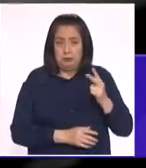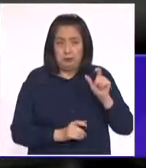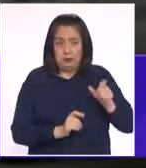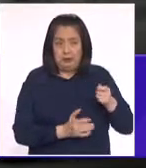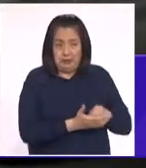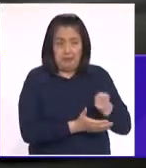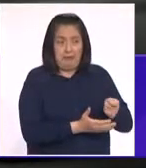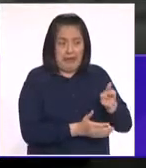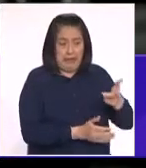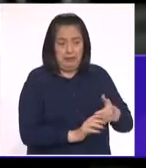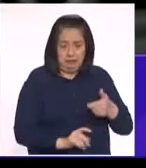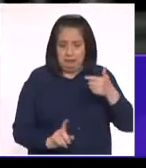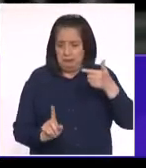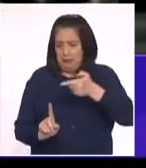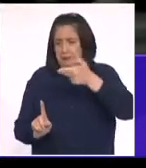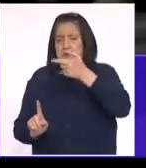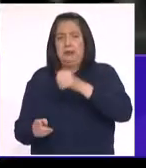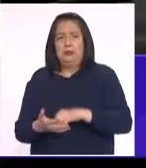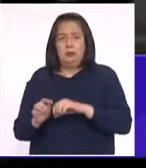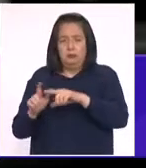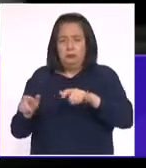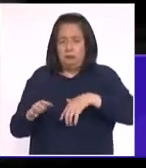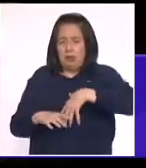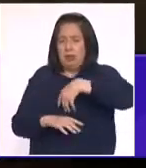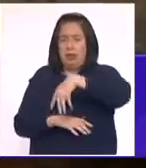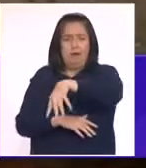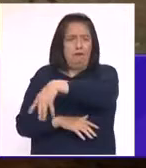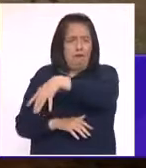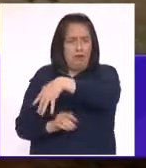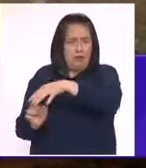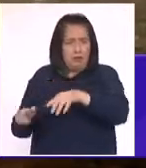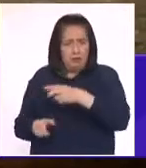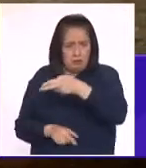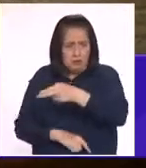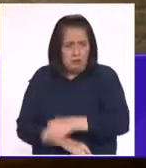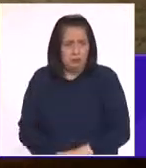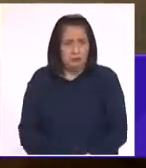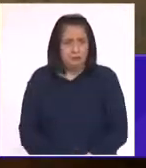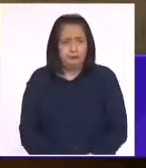extranjeros asesinen a Tomás en un descampado del distrito de Palián, en Huancayo.